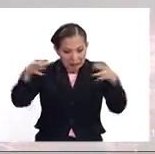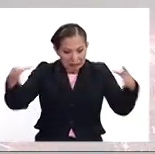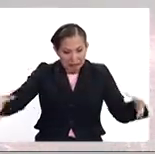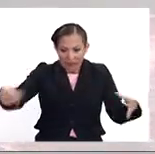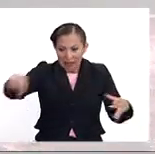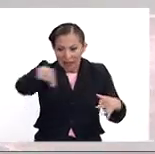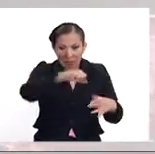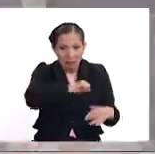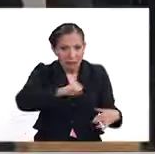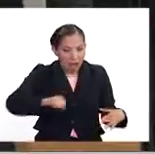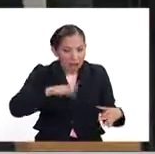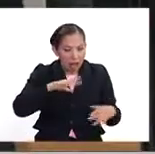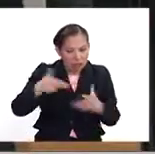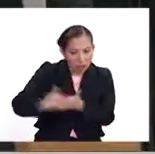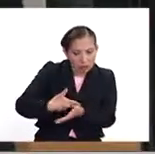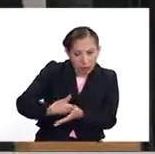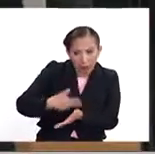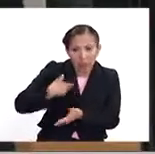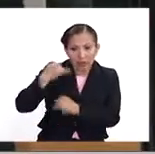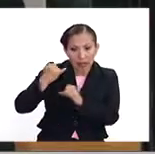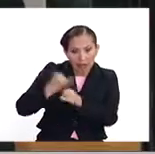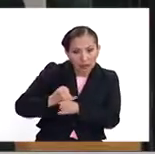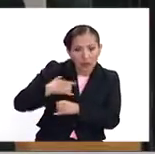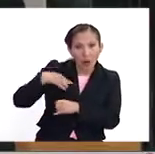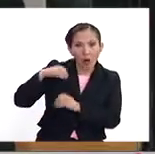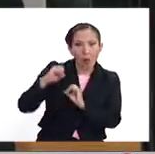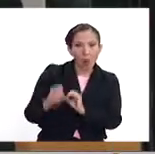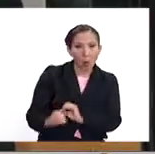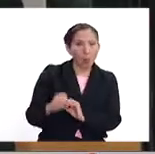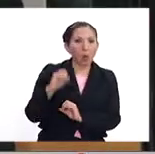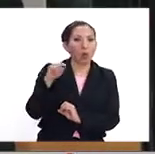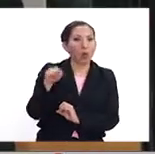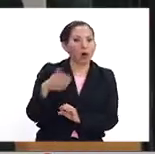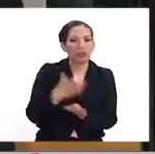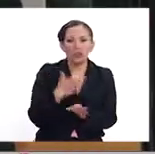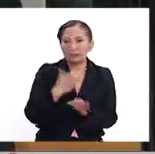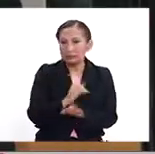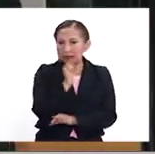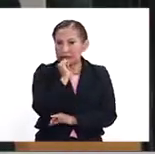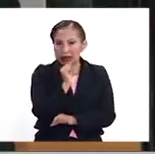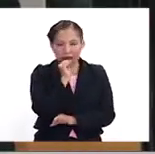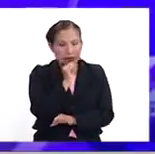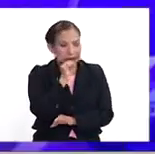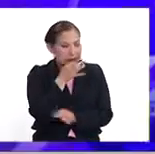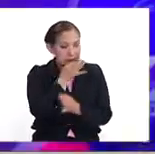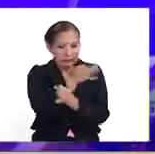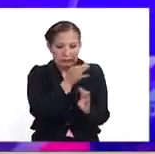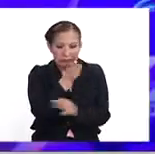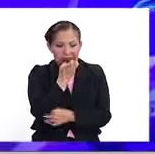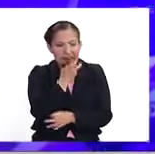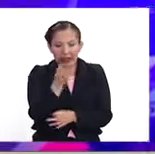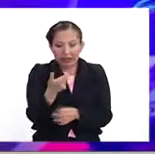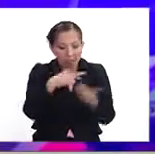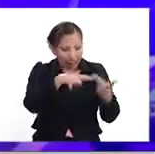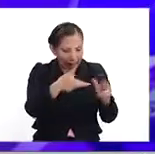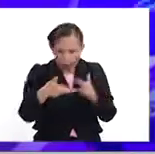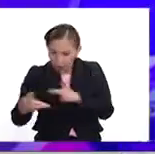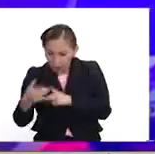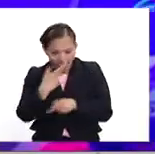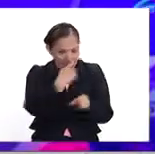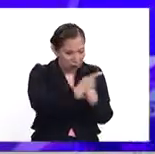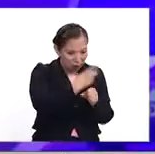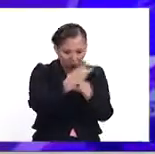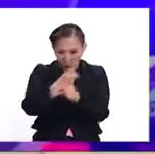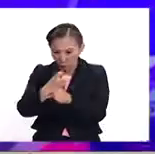de terrorismo internacional. Hasta el momento no se ha dado a conocer esta conexión entre este